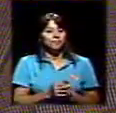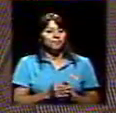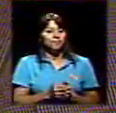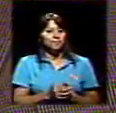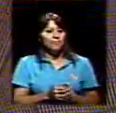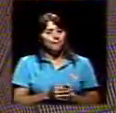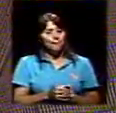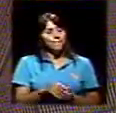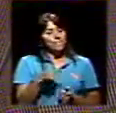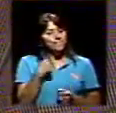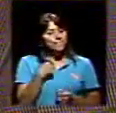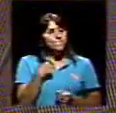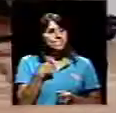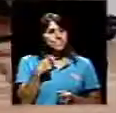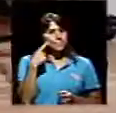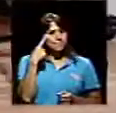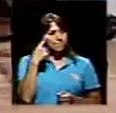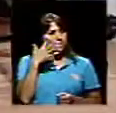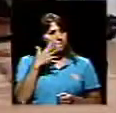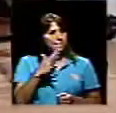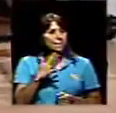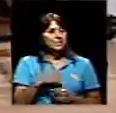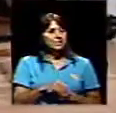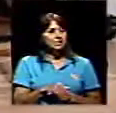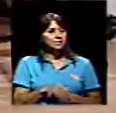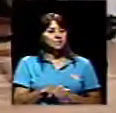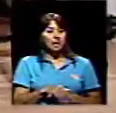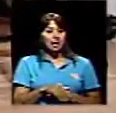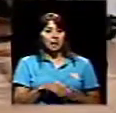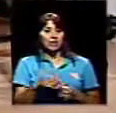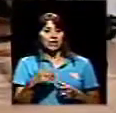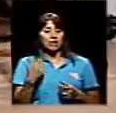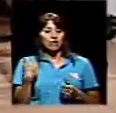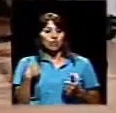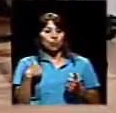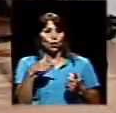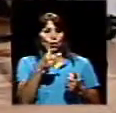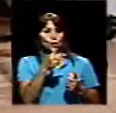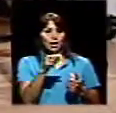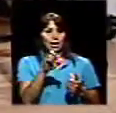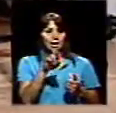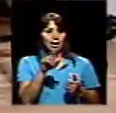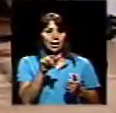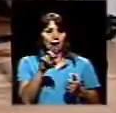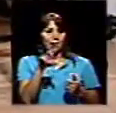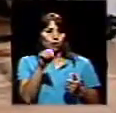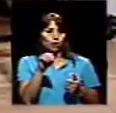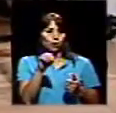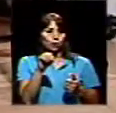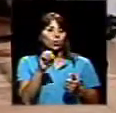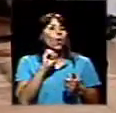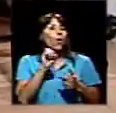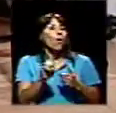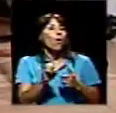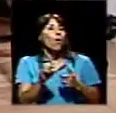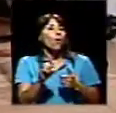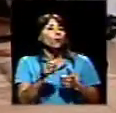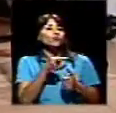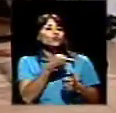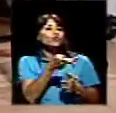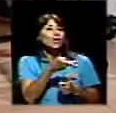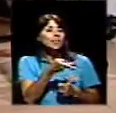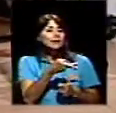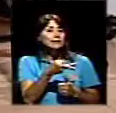tengo la impresión de que él o alguno de ustedes a la larga tendría alguna reflexión. En general, para el